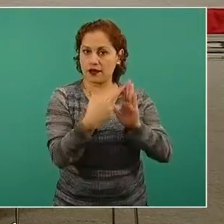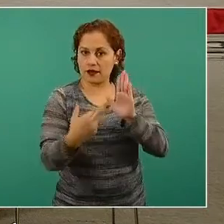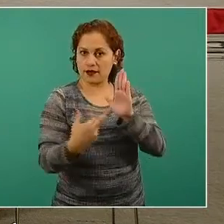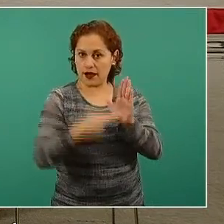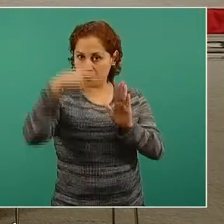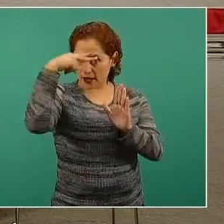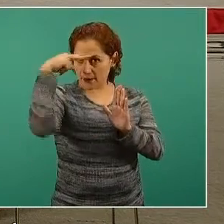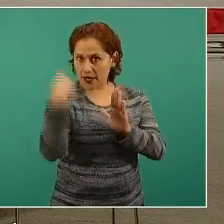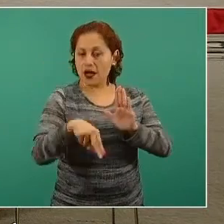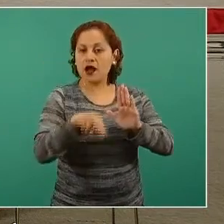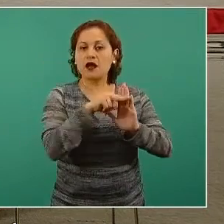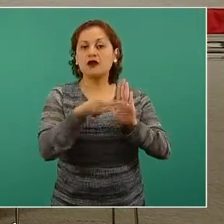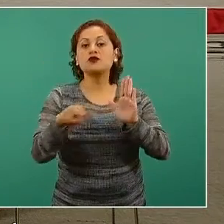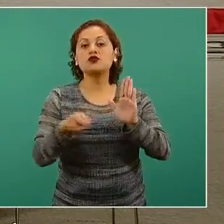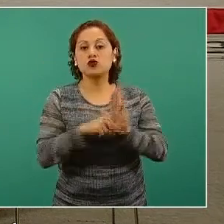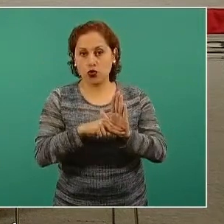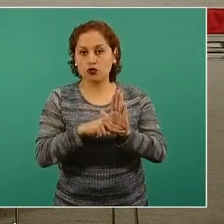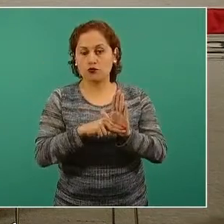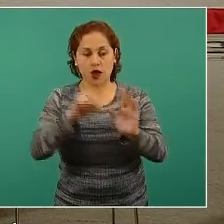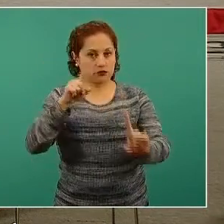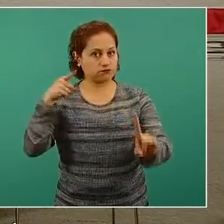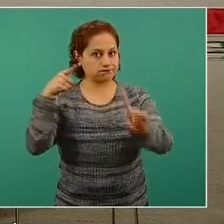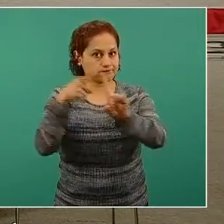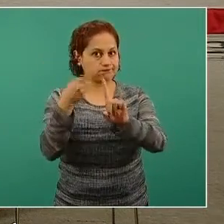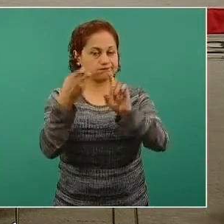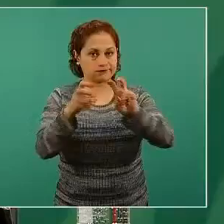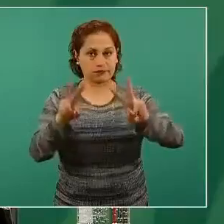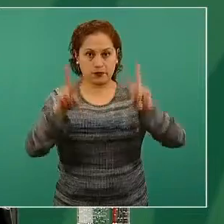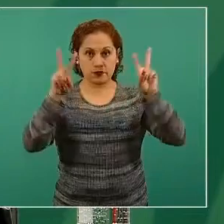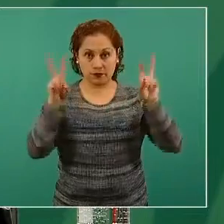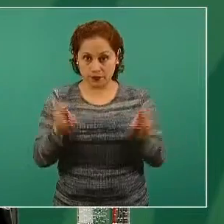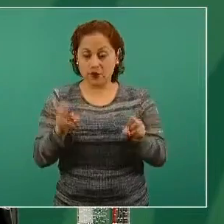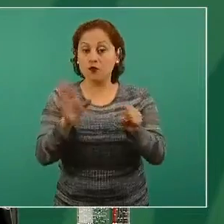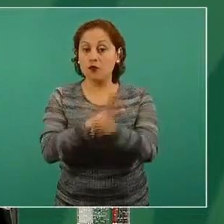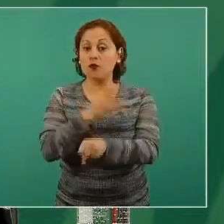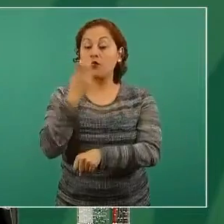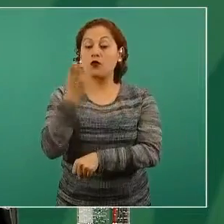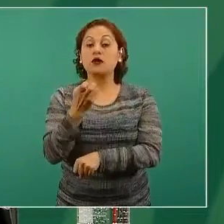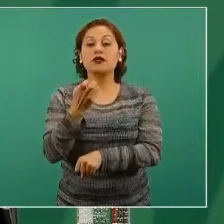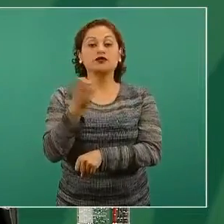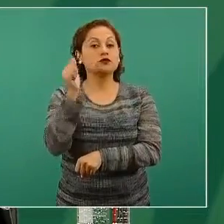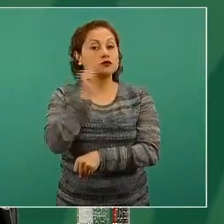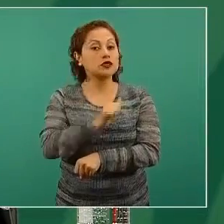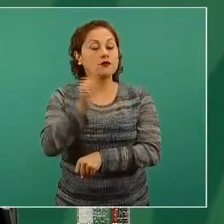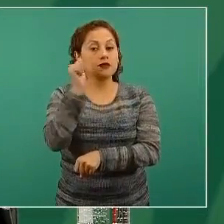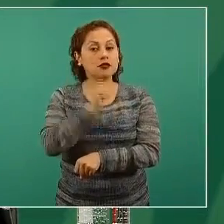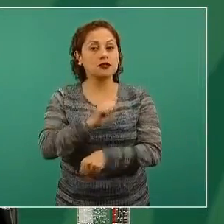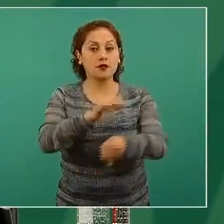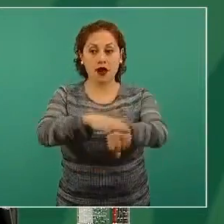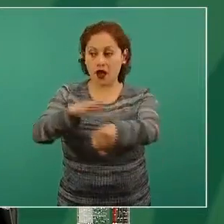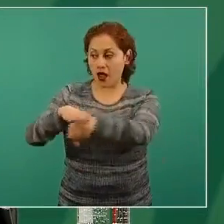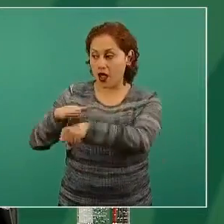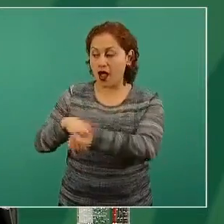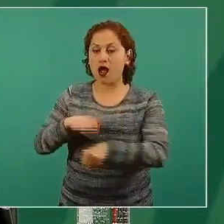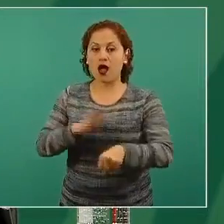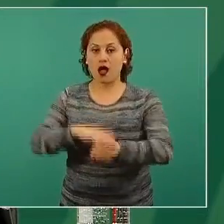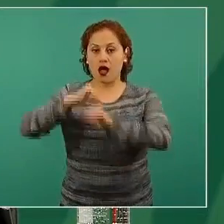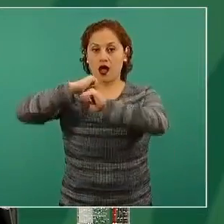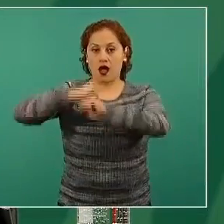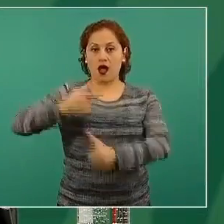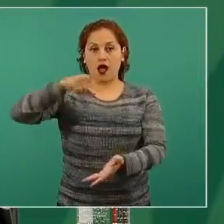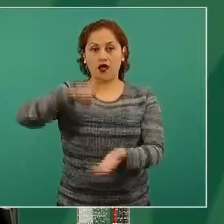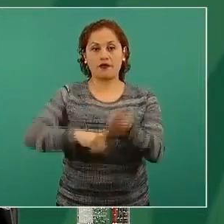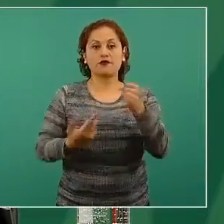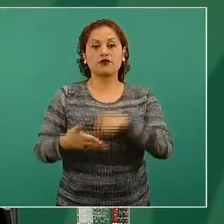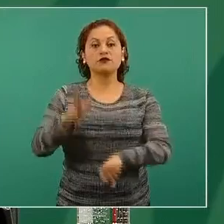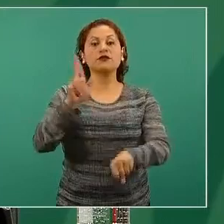mexicana específica para tratar el tema, y constantemente se hace una vinculación entre las autoridades de los